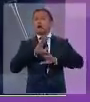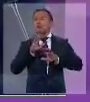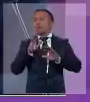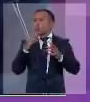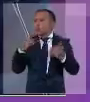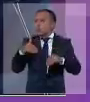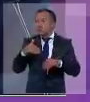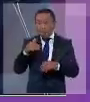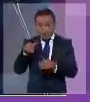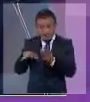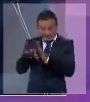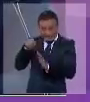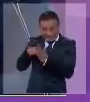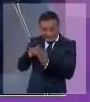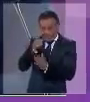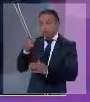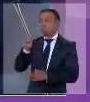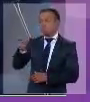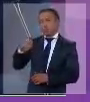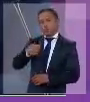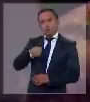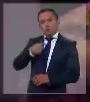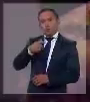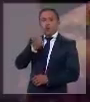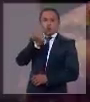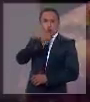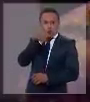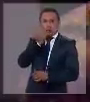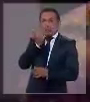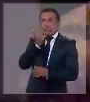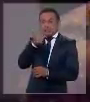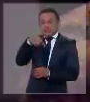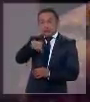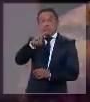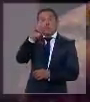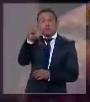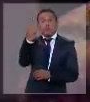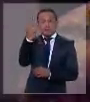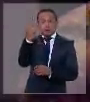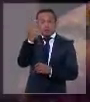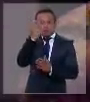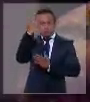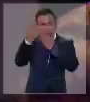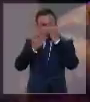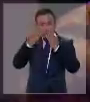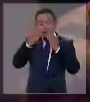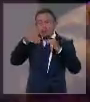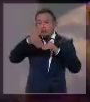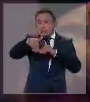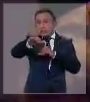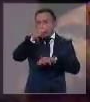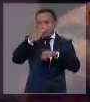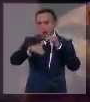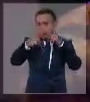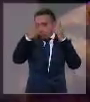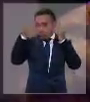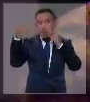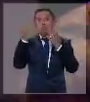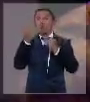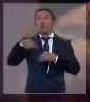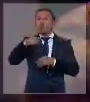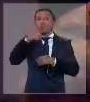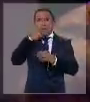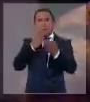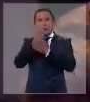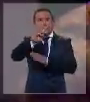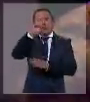punto de egresar del nivel medio superior. Muchos aspirantes como yo buscamos un lugar en una escuela de nivel superior, pero la problemática surge por la